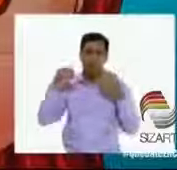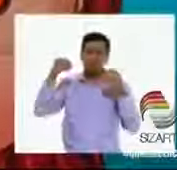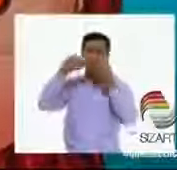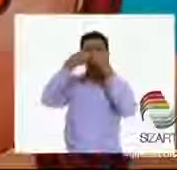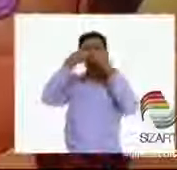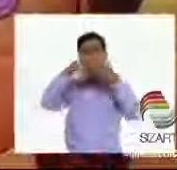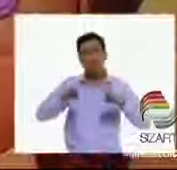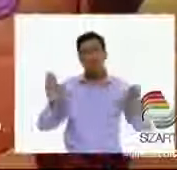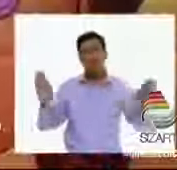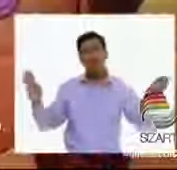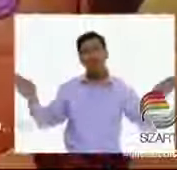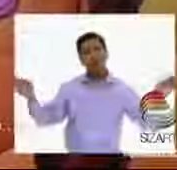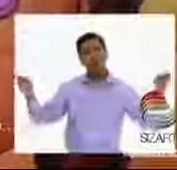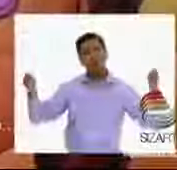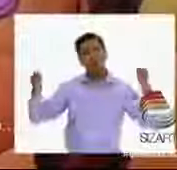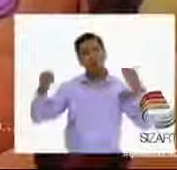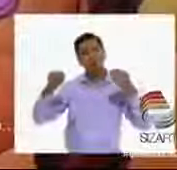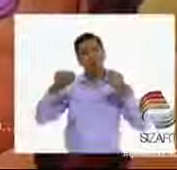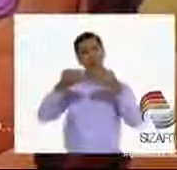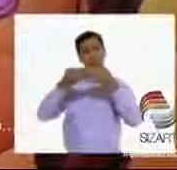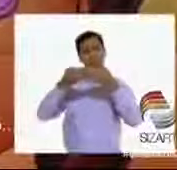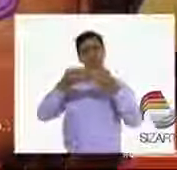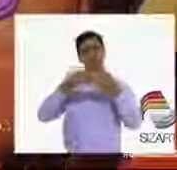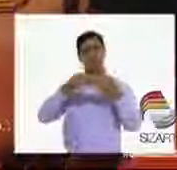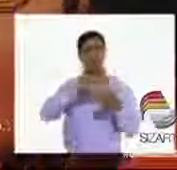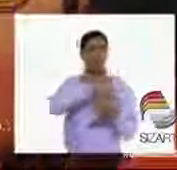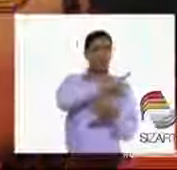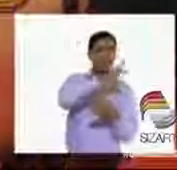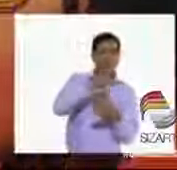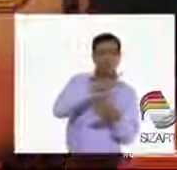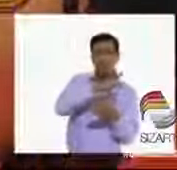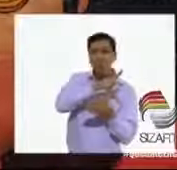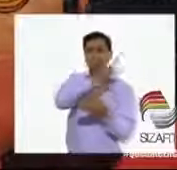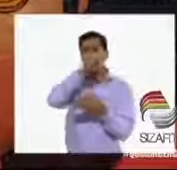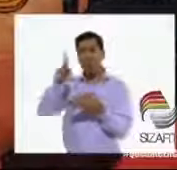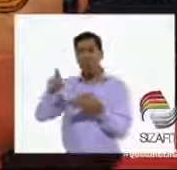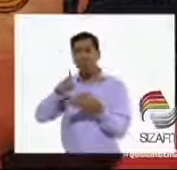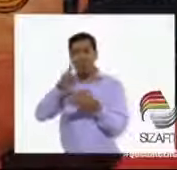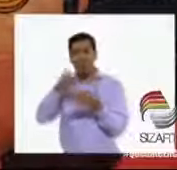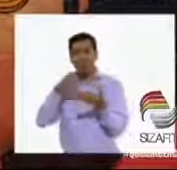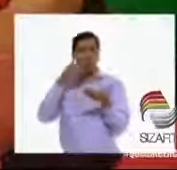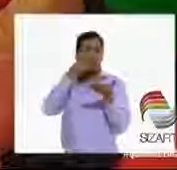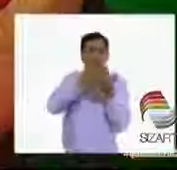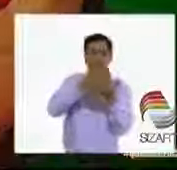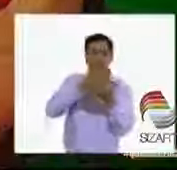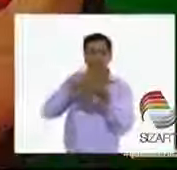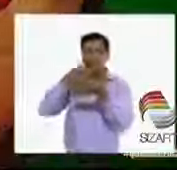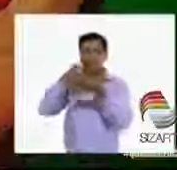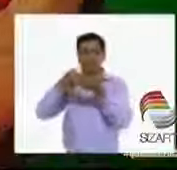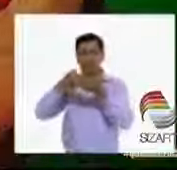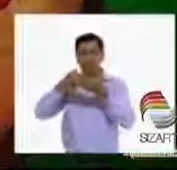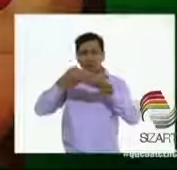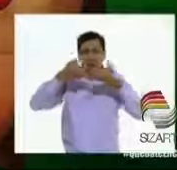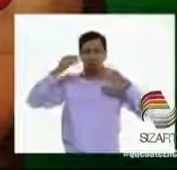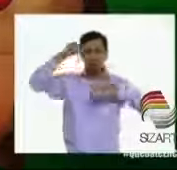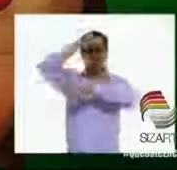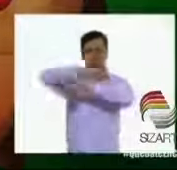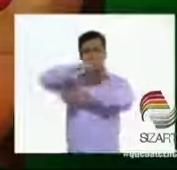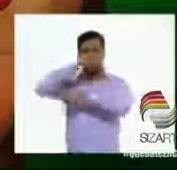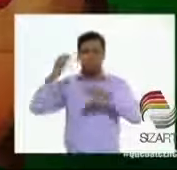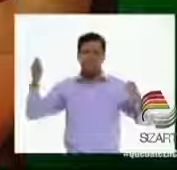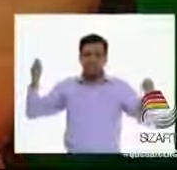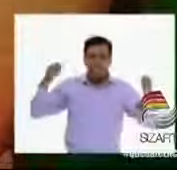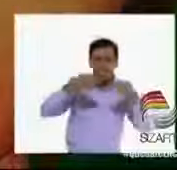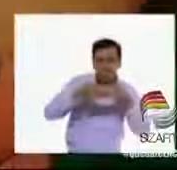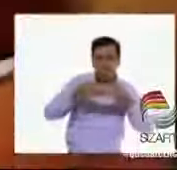hueli chinancotini, y pan campa hueli tlaltepactli queja quema mozacua sepua puerta o se ventana, quema un casequino